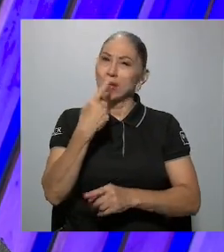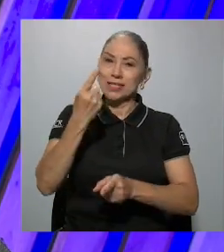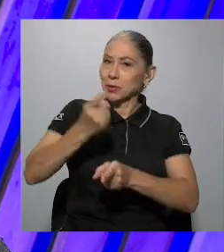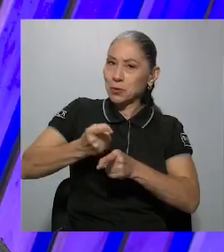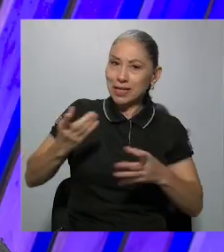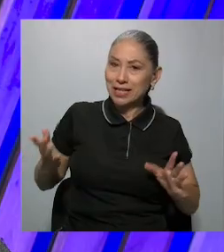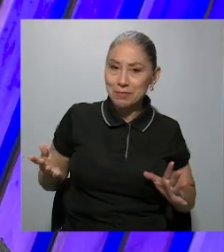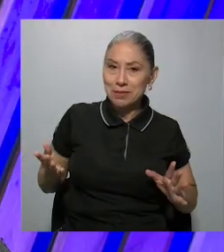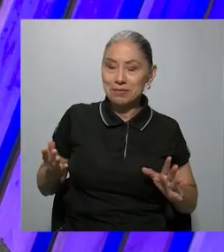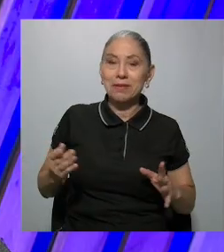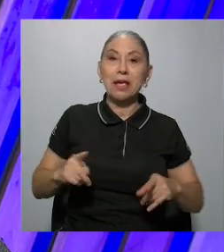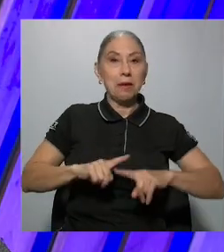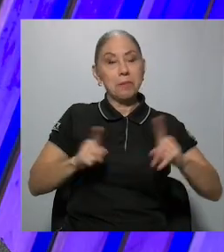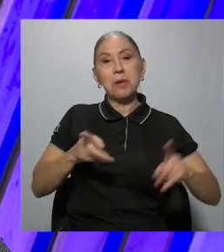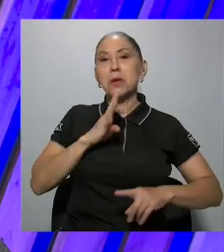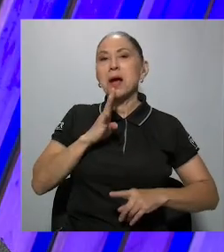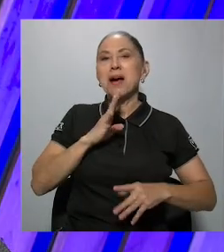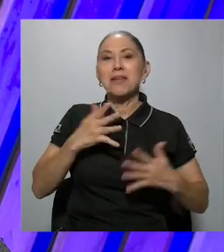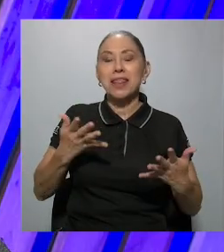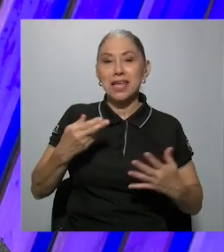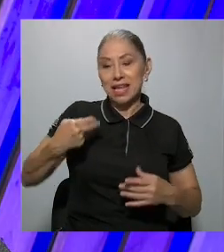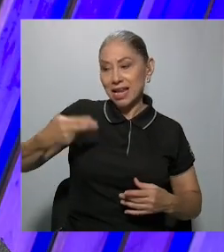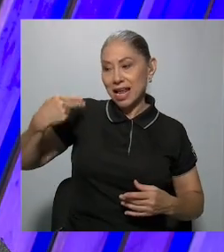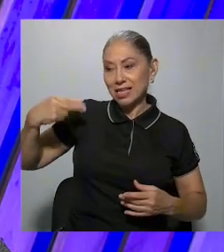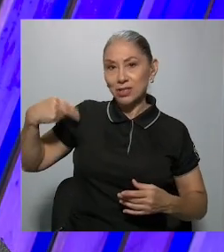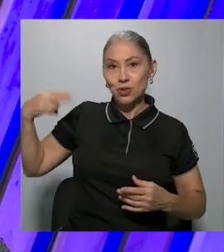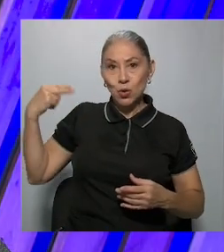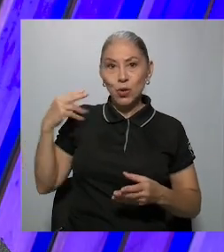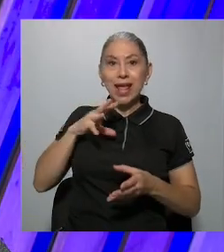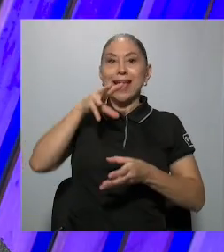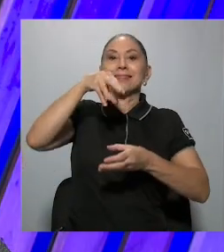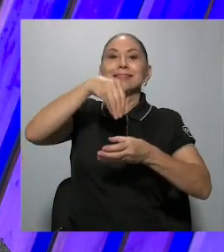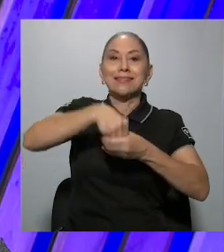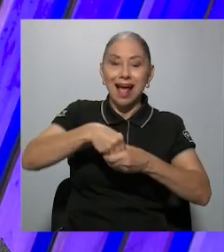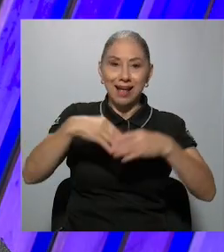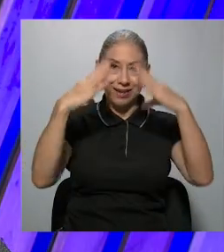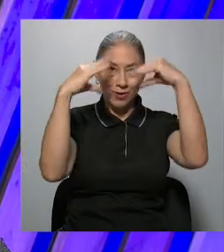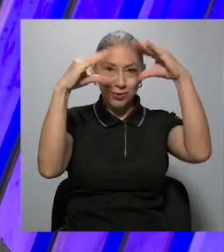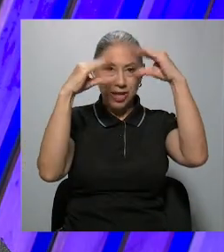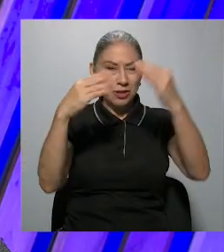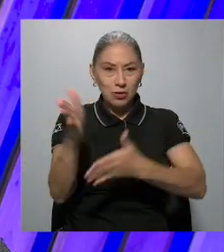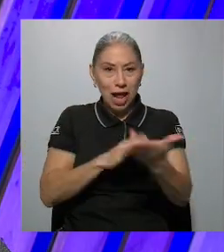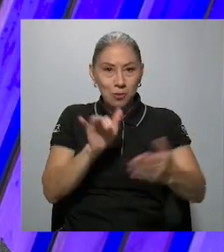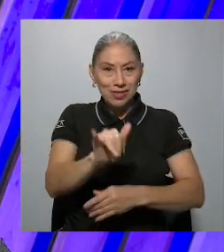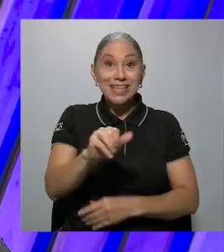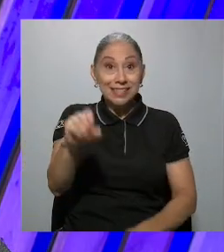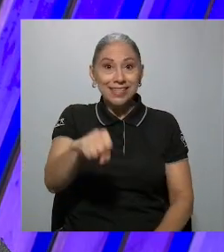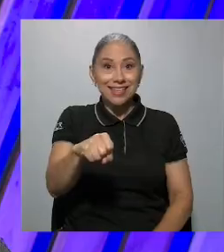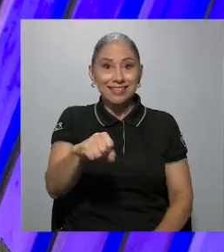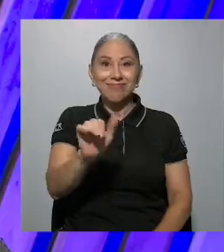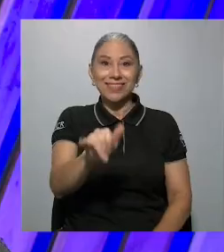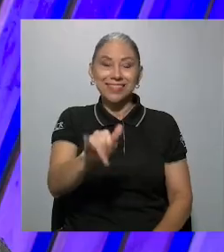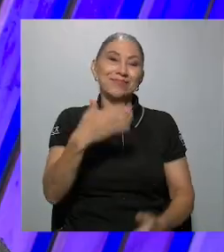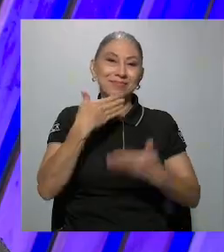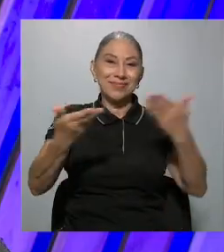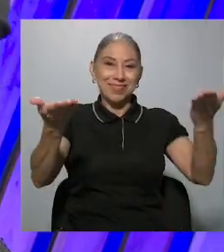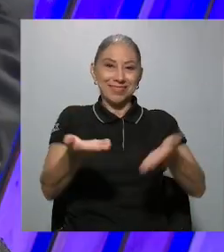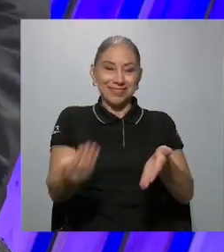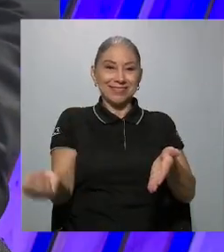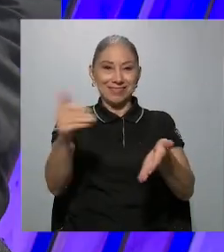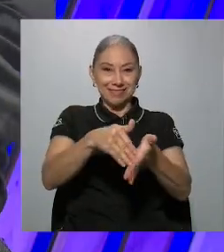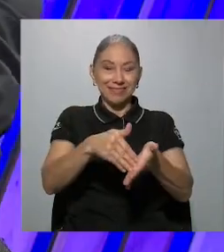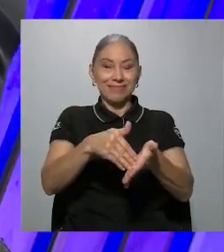habla, y no lo voy a decir correctamente, pero que habla de que la historia está en los datos o algo así. Y sí, así